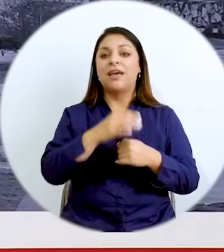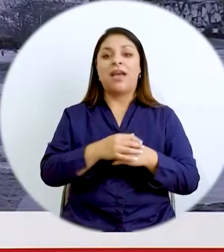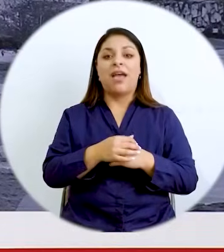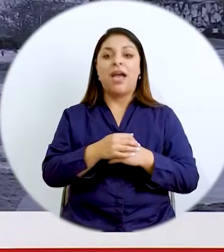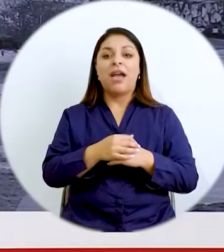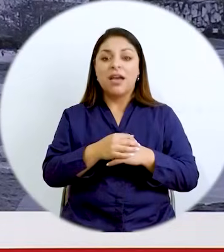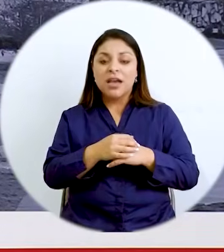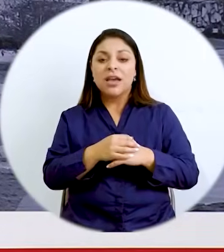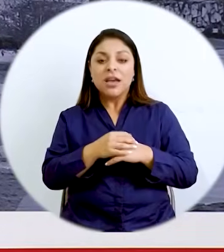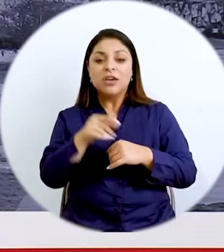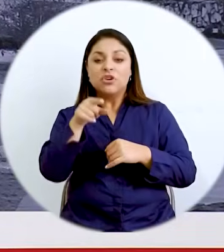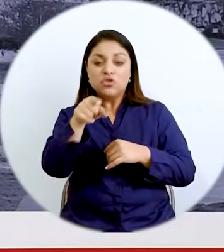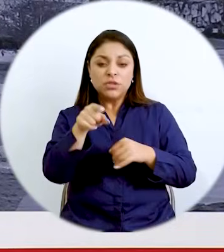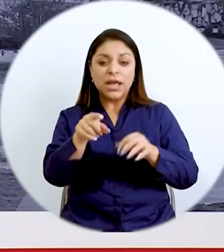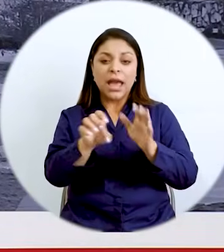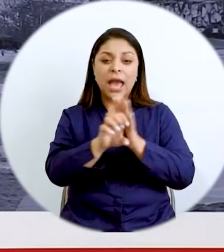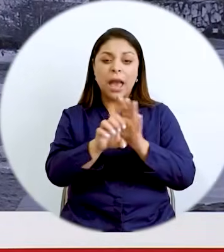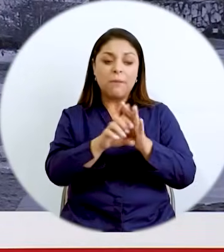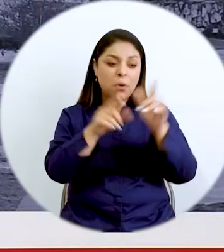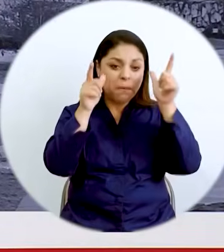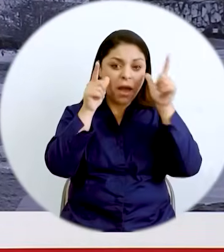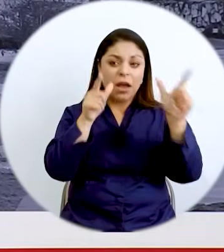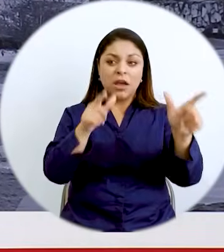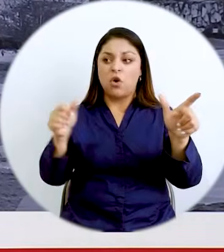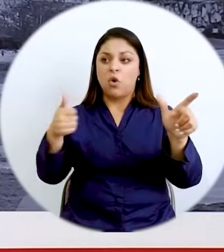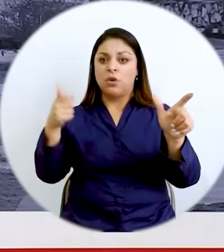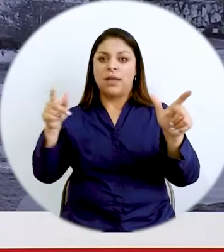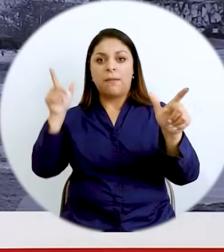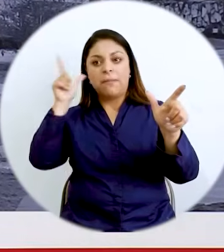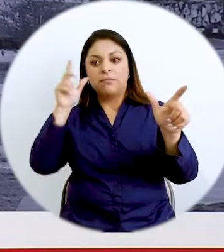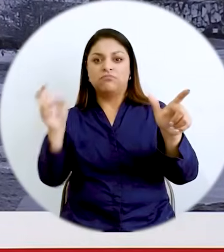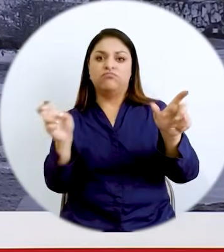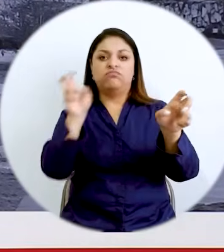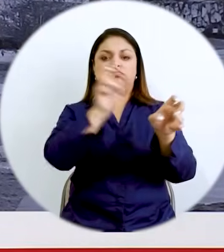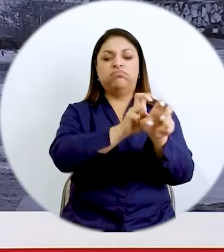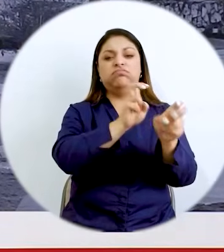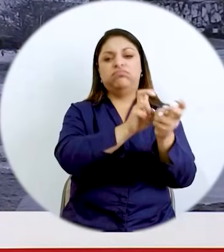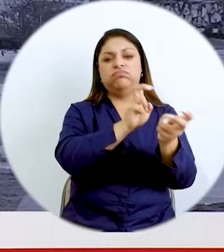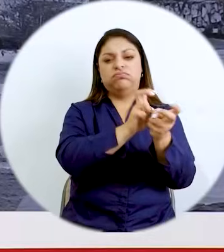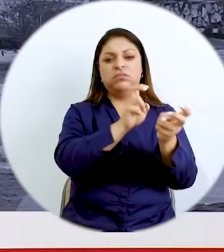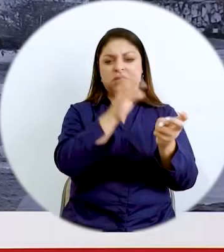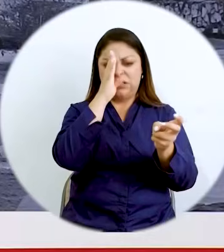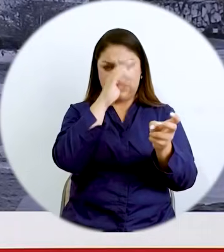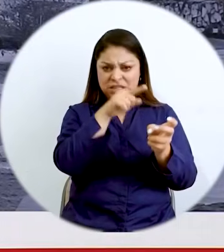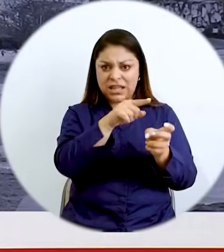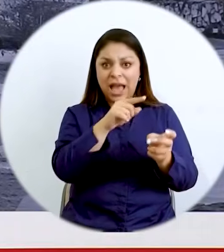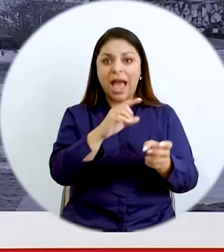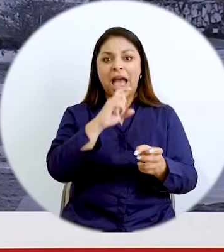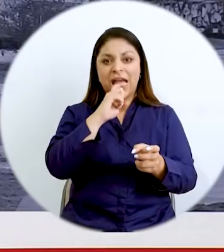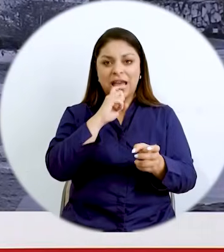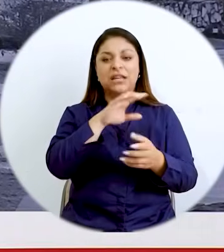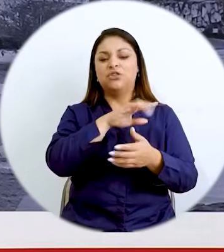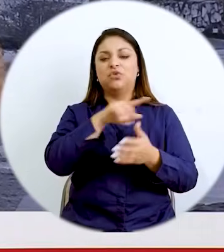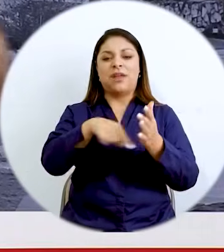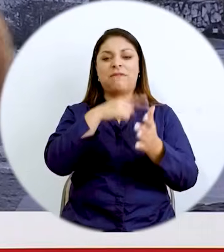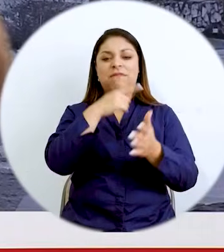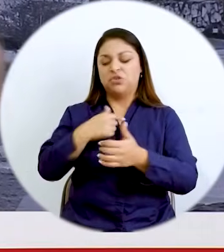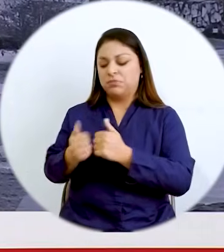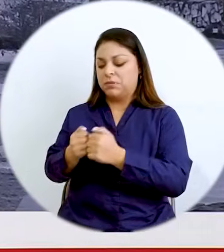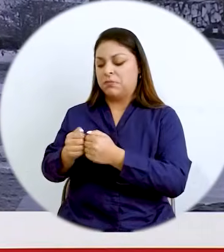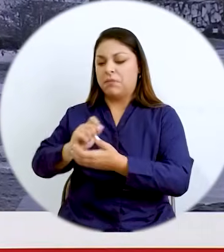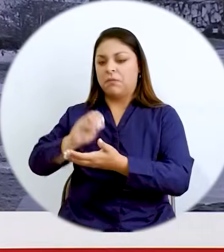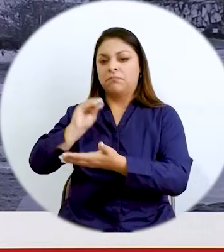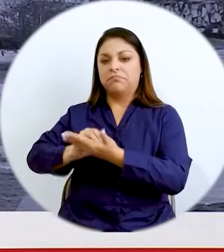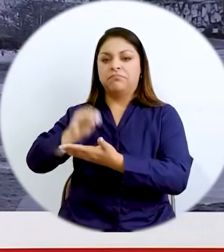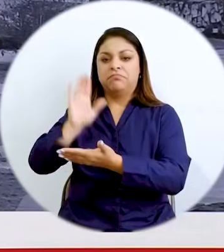vaca saltó a la otra y seguro está en celo, se mete al programa y de una vez lo digita. Entonces tenemos un proceso, digamos, de